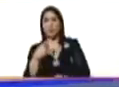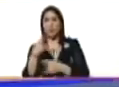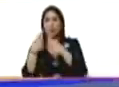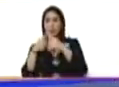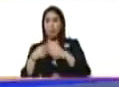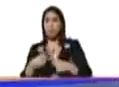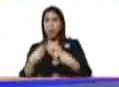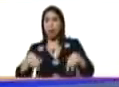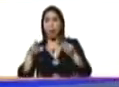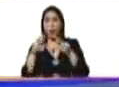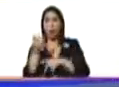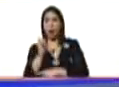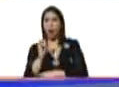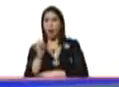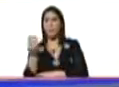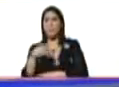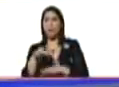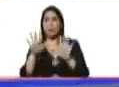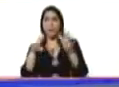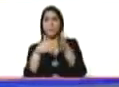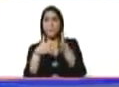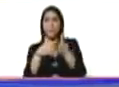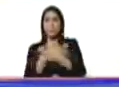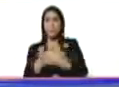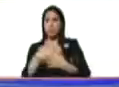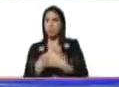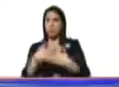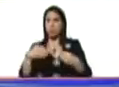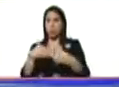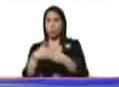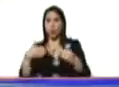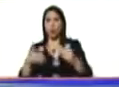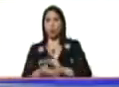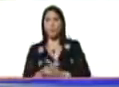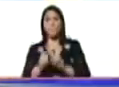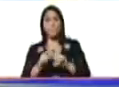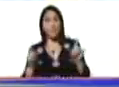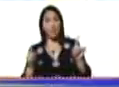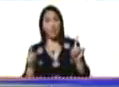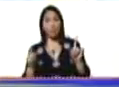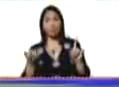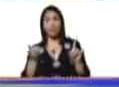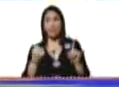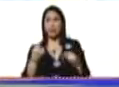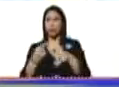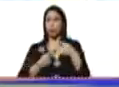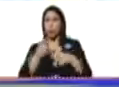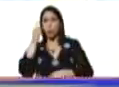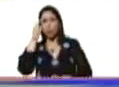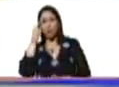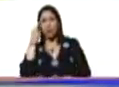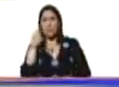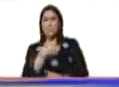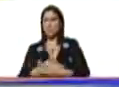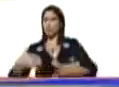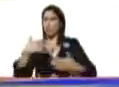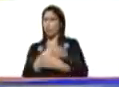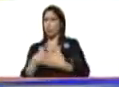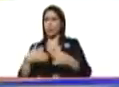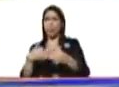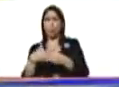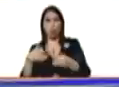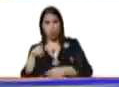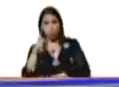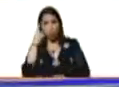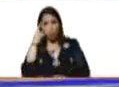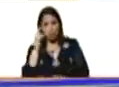ayer, de más de 10 mil millones de dólares. Pero maneja en el día a día millones de dólares, padrino, en